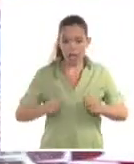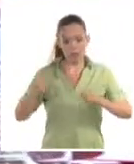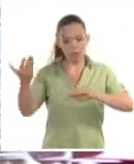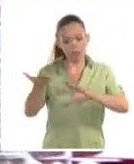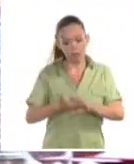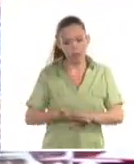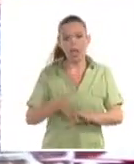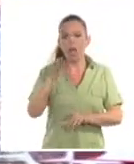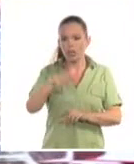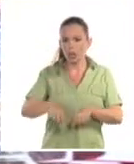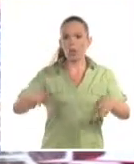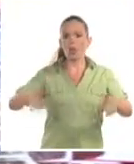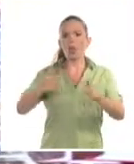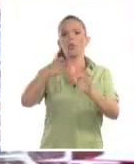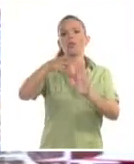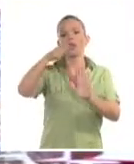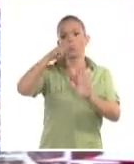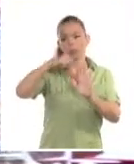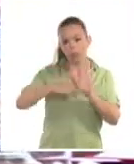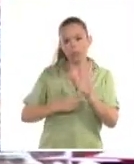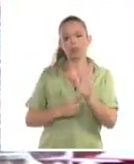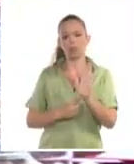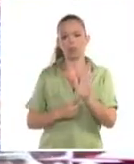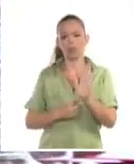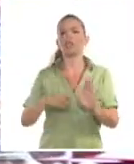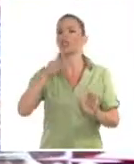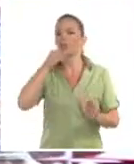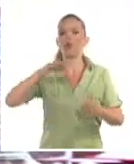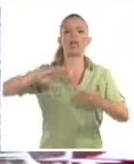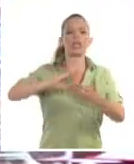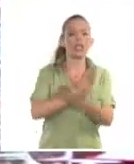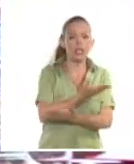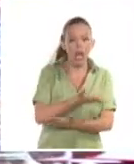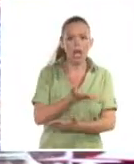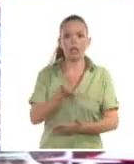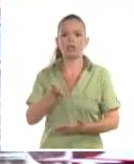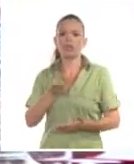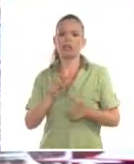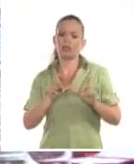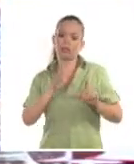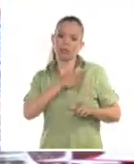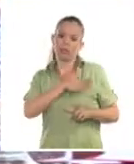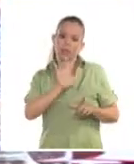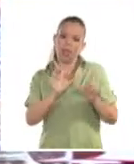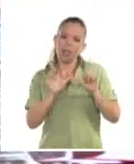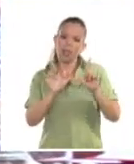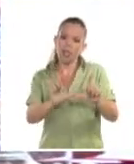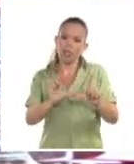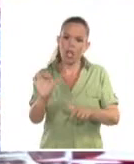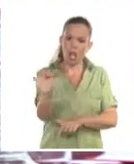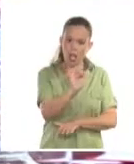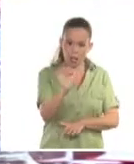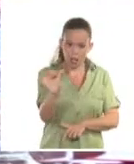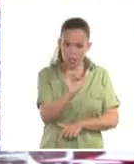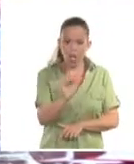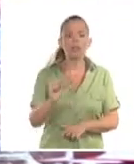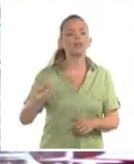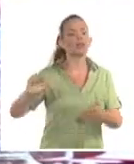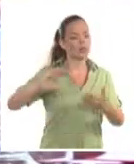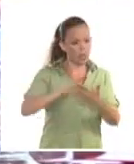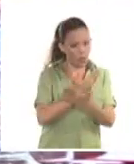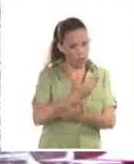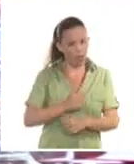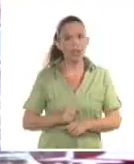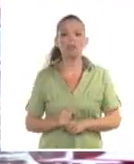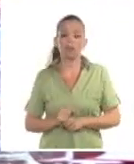correspondan quitar la licencia y si hay reiterativo Y si procede así lo deciden los los tribunales los